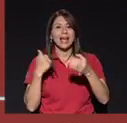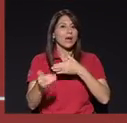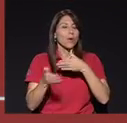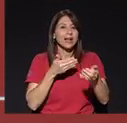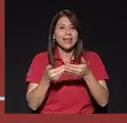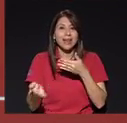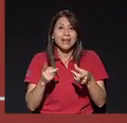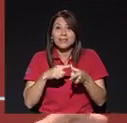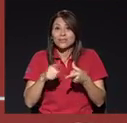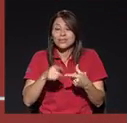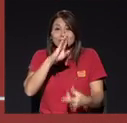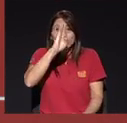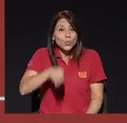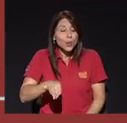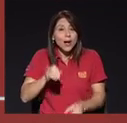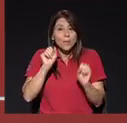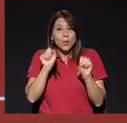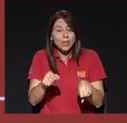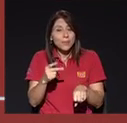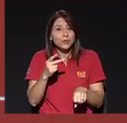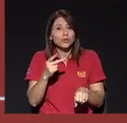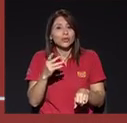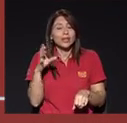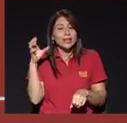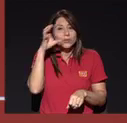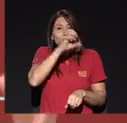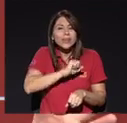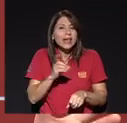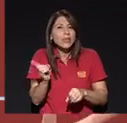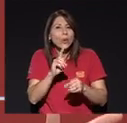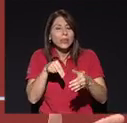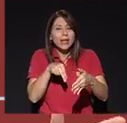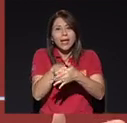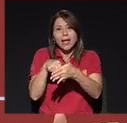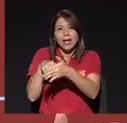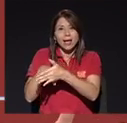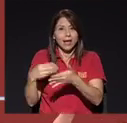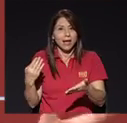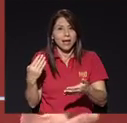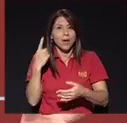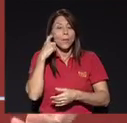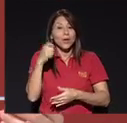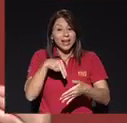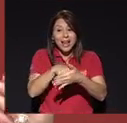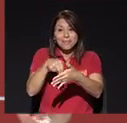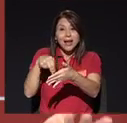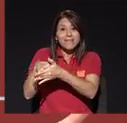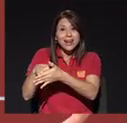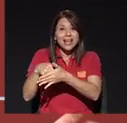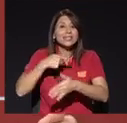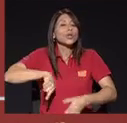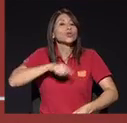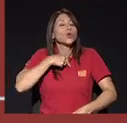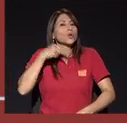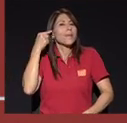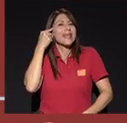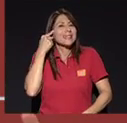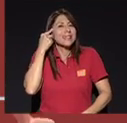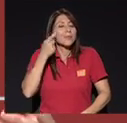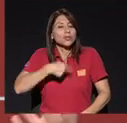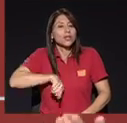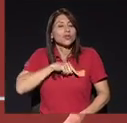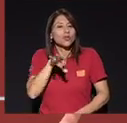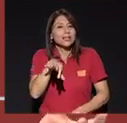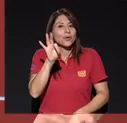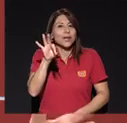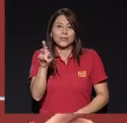no sé, en cualquier rama, entonces nunca vamos a poder visualizar dónde están las barreras, porque las barreras pensamos nosotros que las encontramos. No,